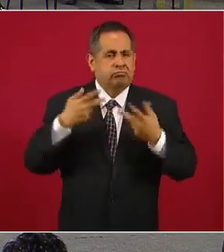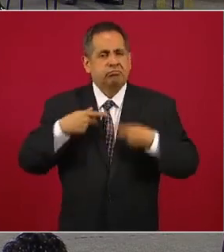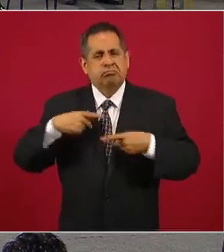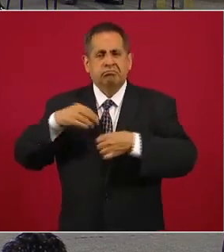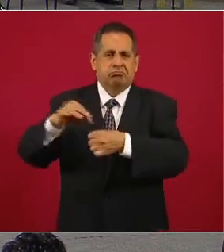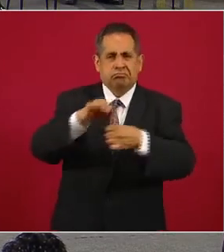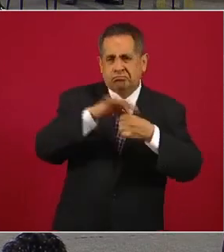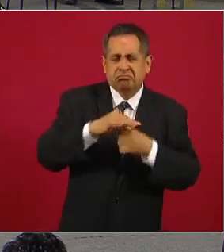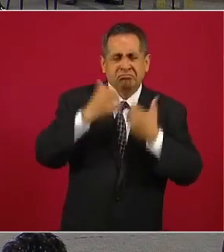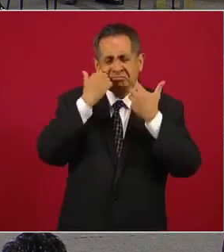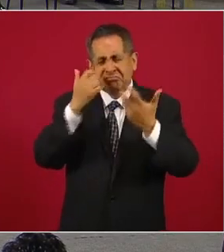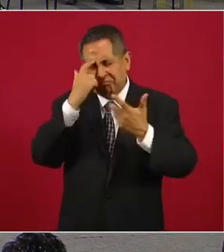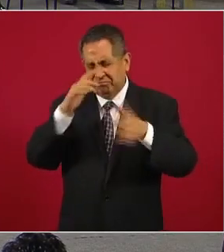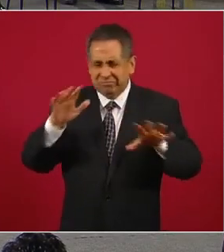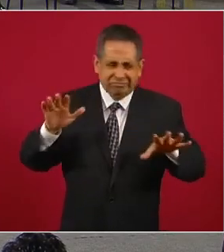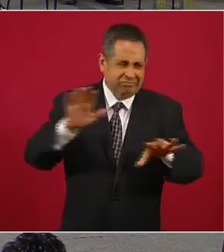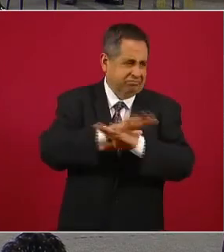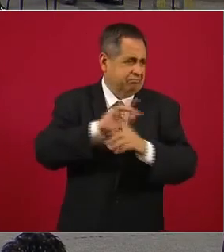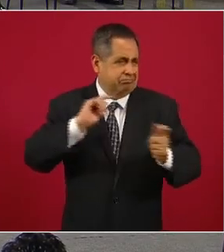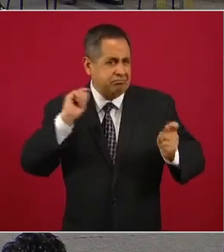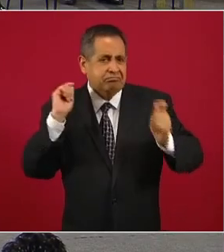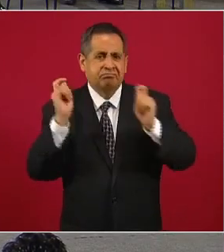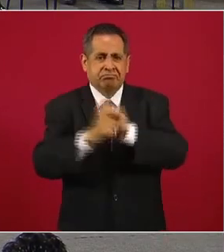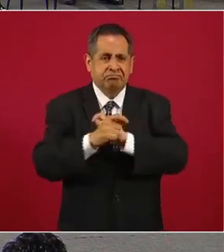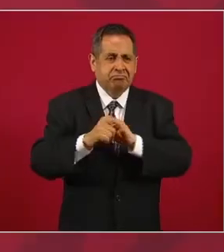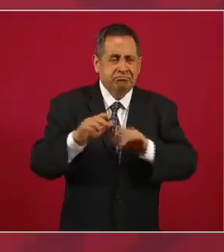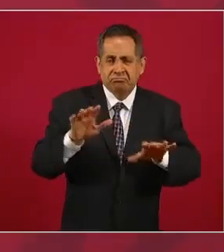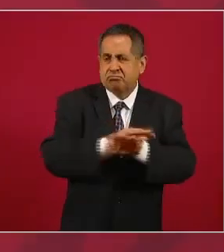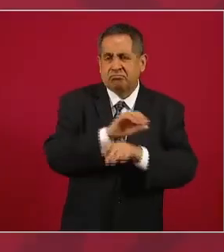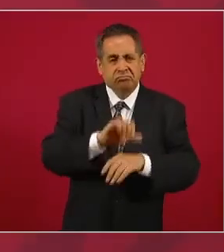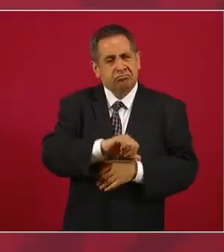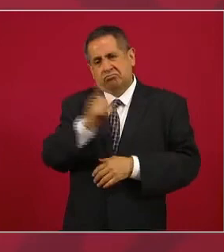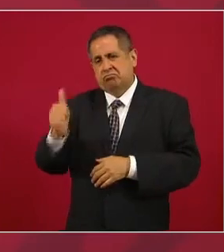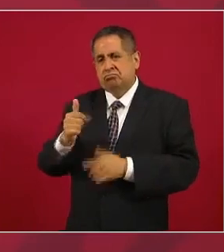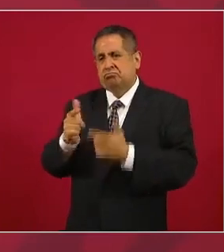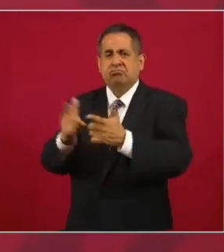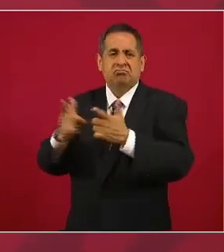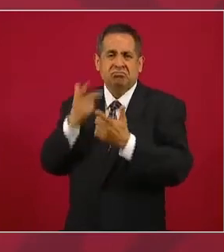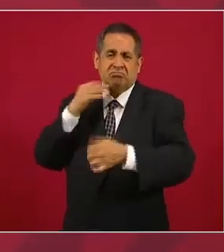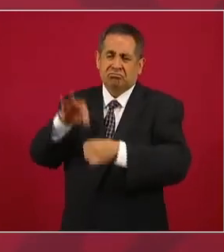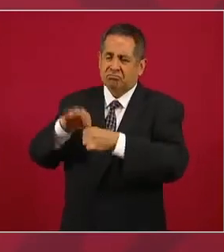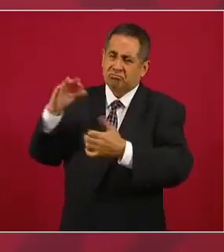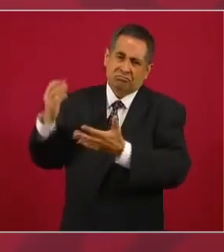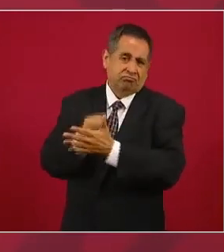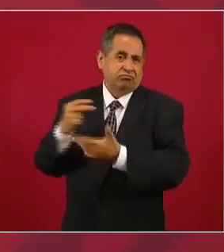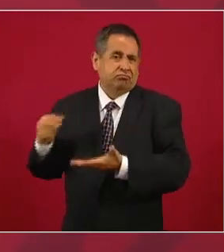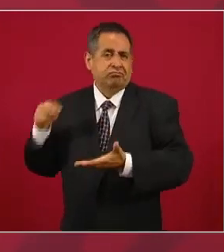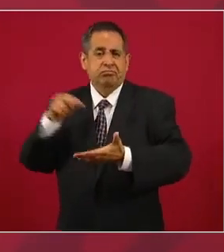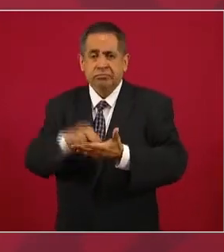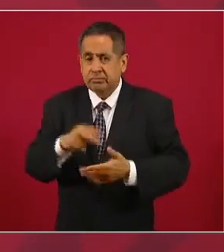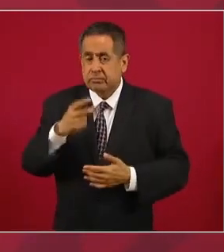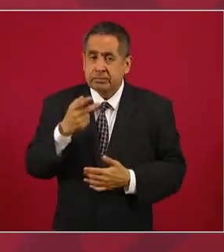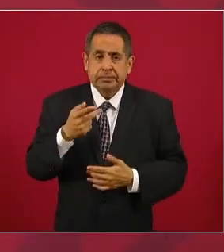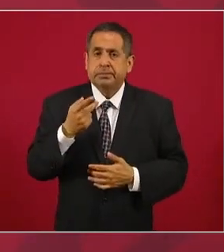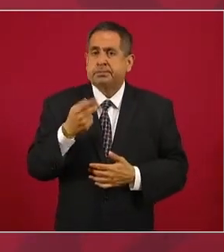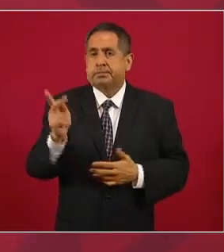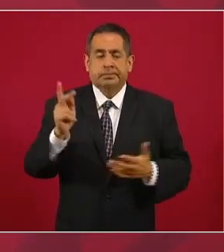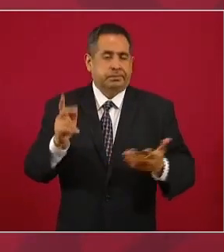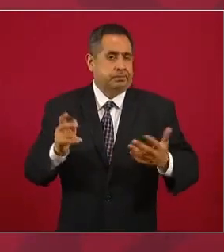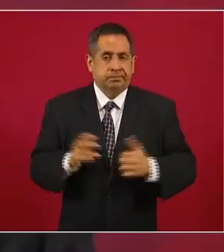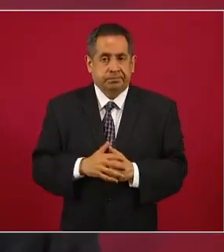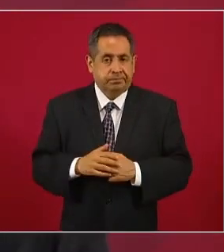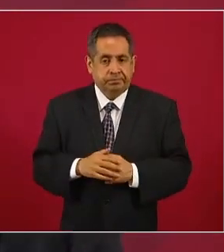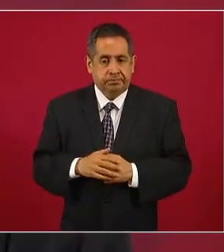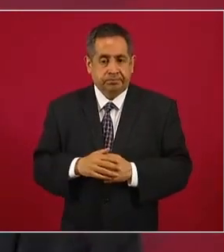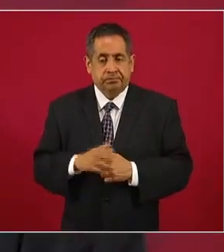alcanzar la democracia y la alternancia. Sin embargo,